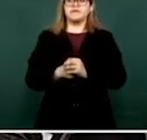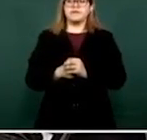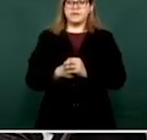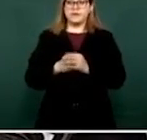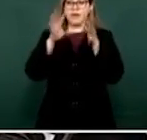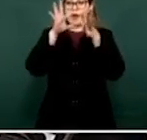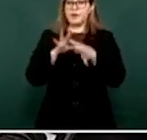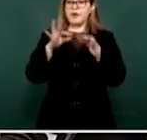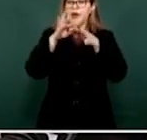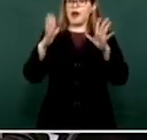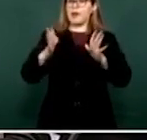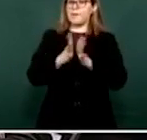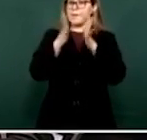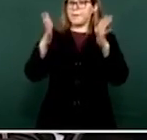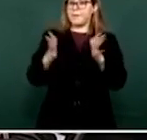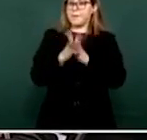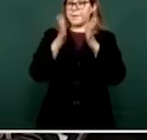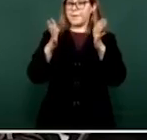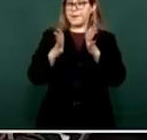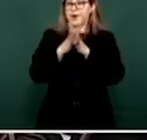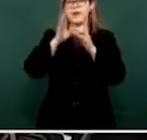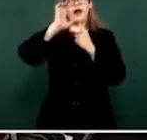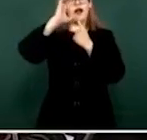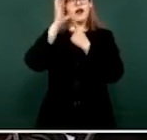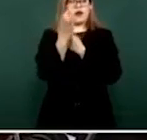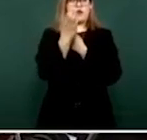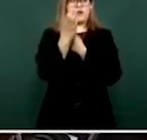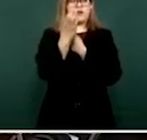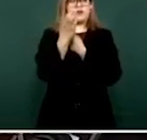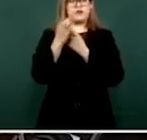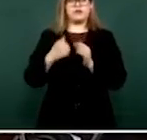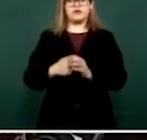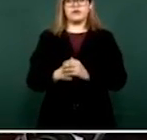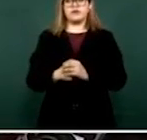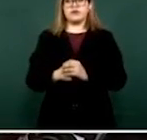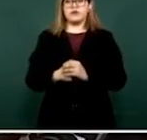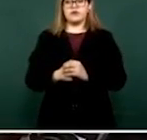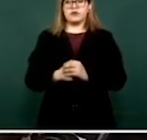la participante en la comisión